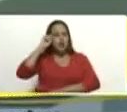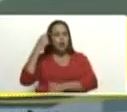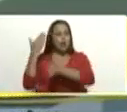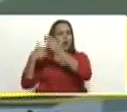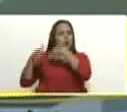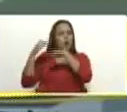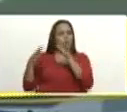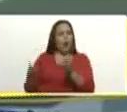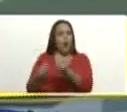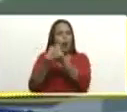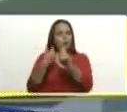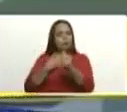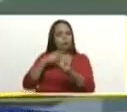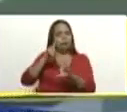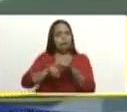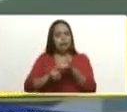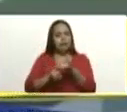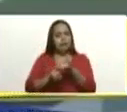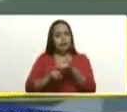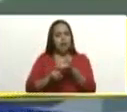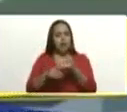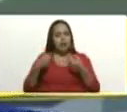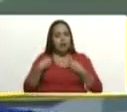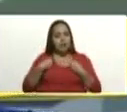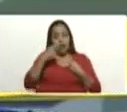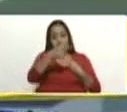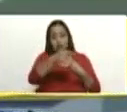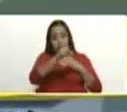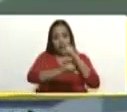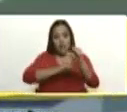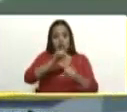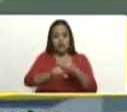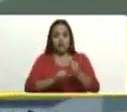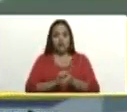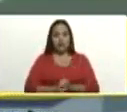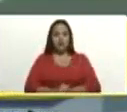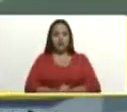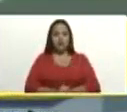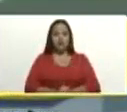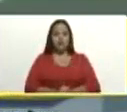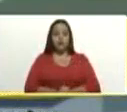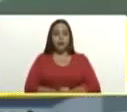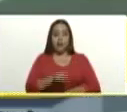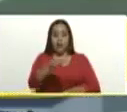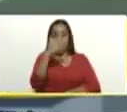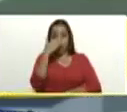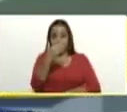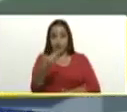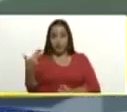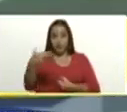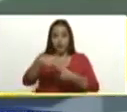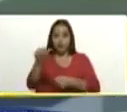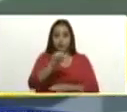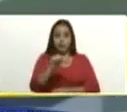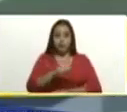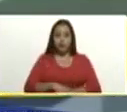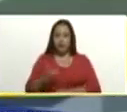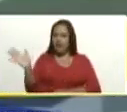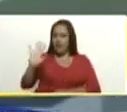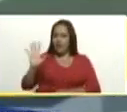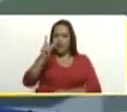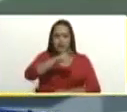recordar junto a Silita cuando vivíamos por ahí. Y ahí frente a la bomba en el Paraíso, mi saludo a mis